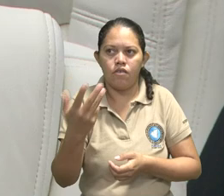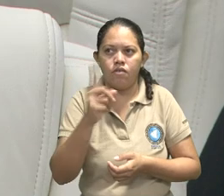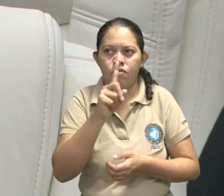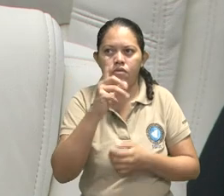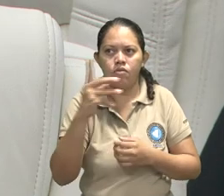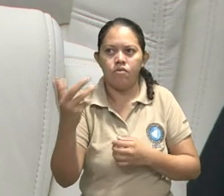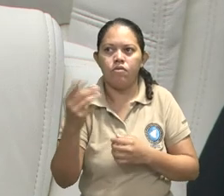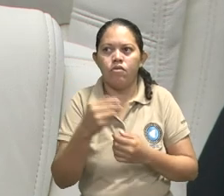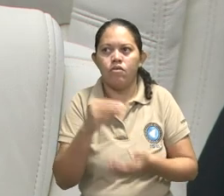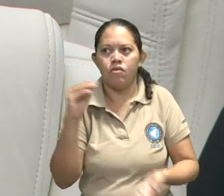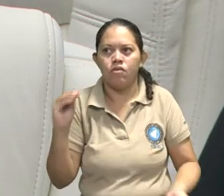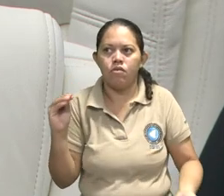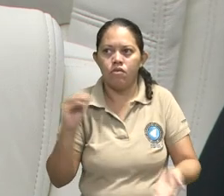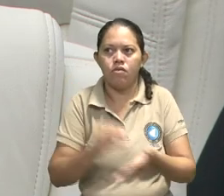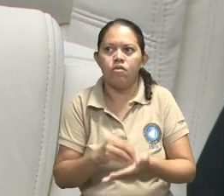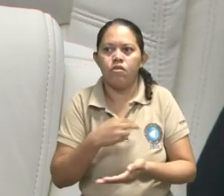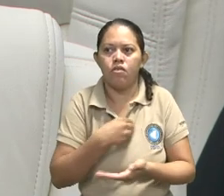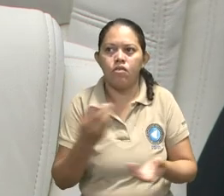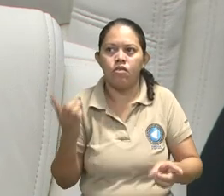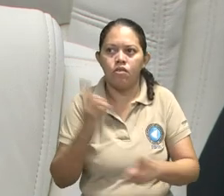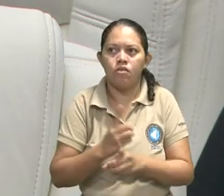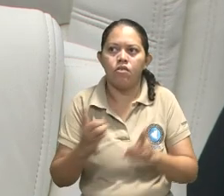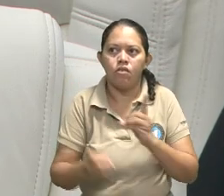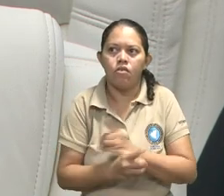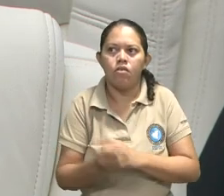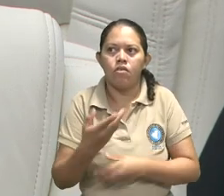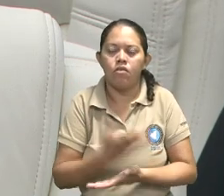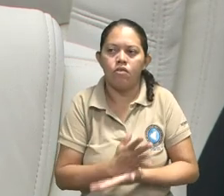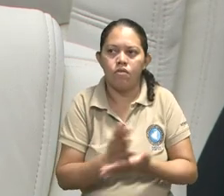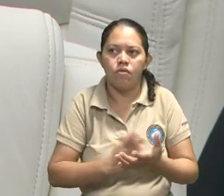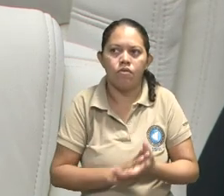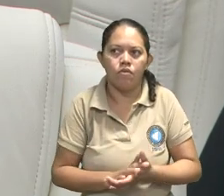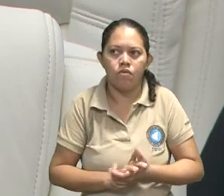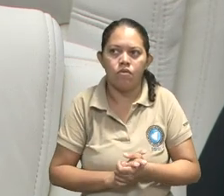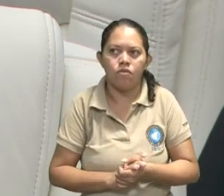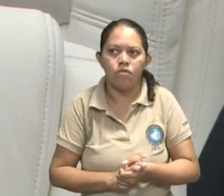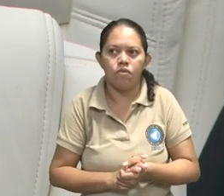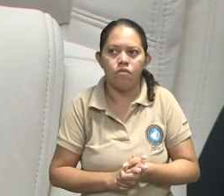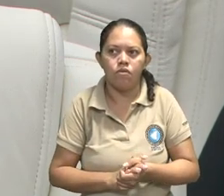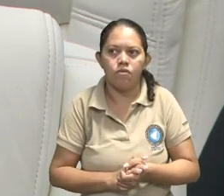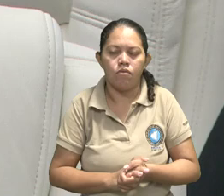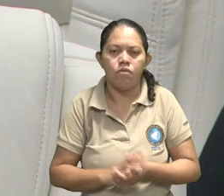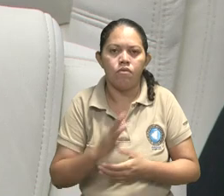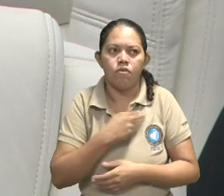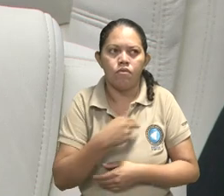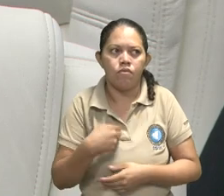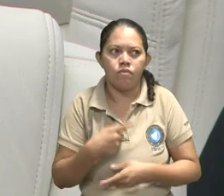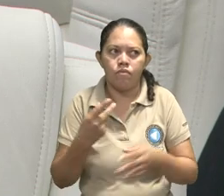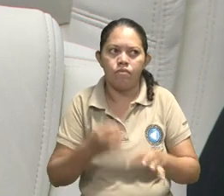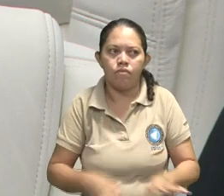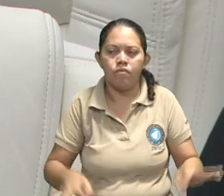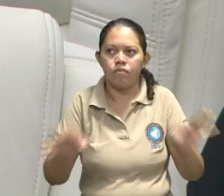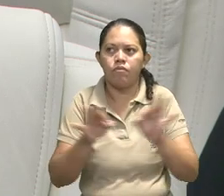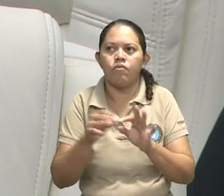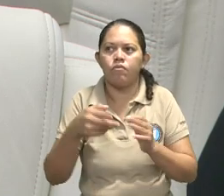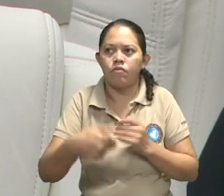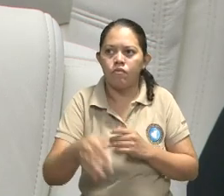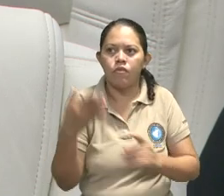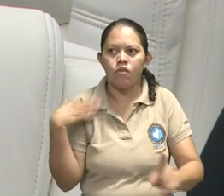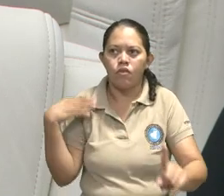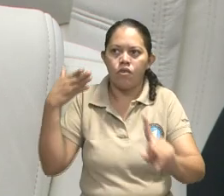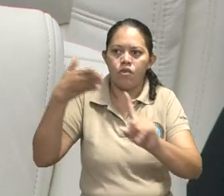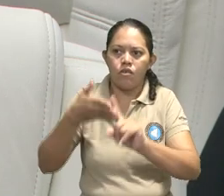momento, acorde a la coyuntura de la época se creó con el